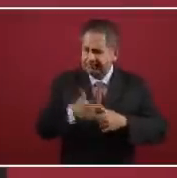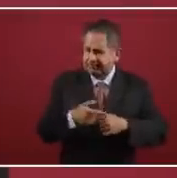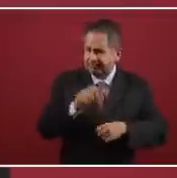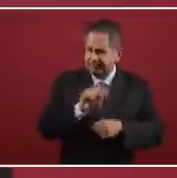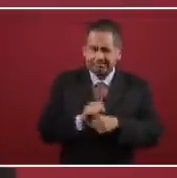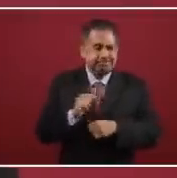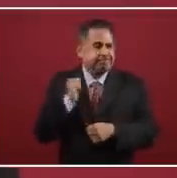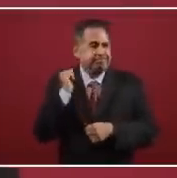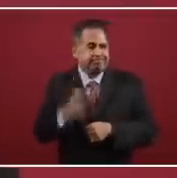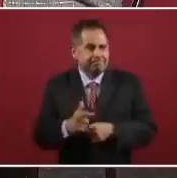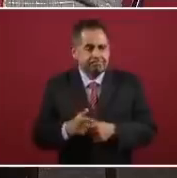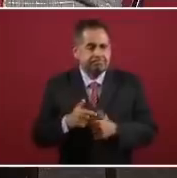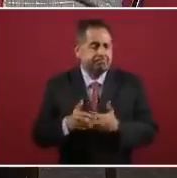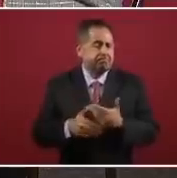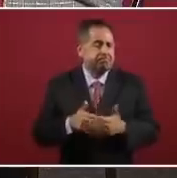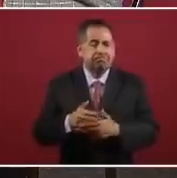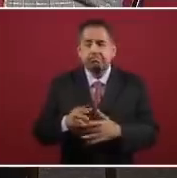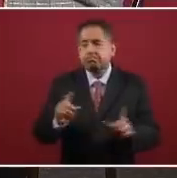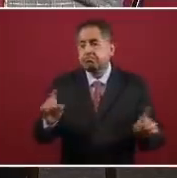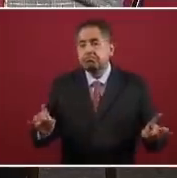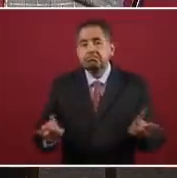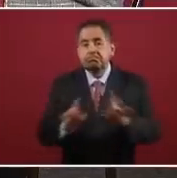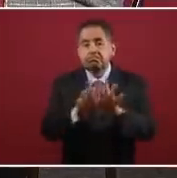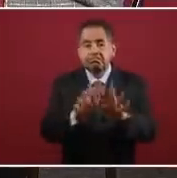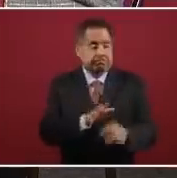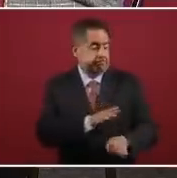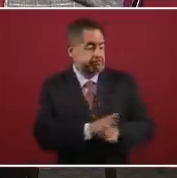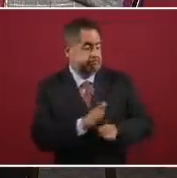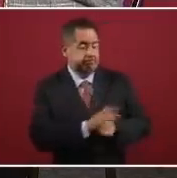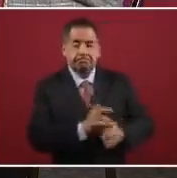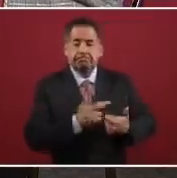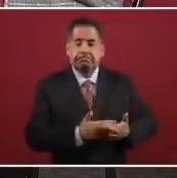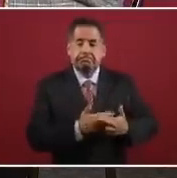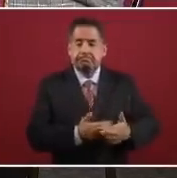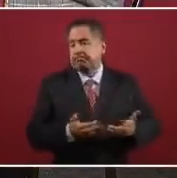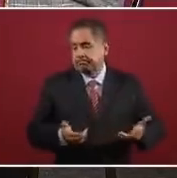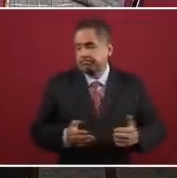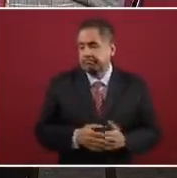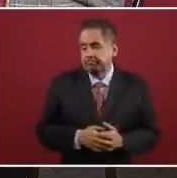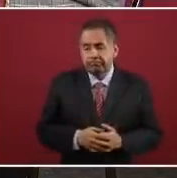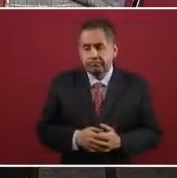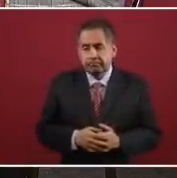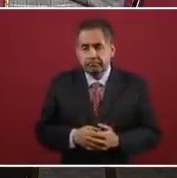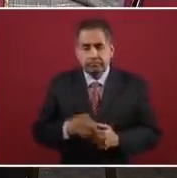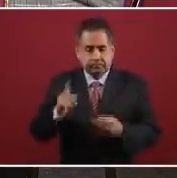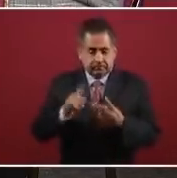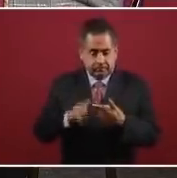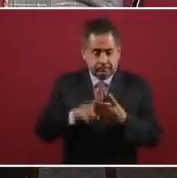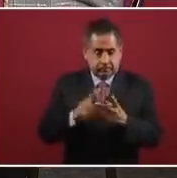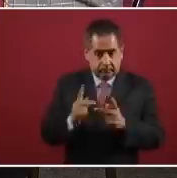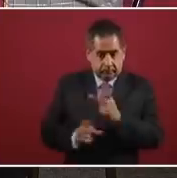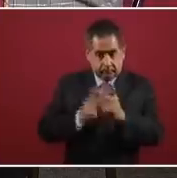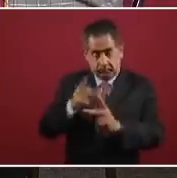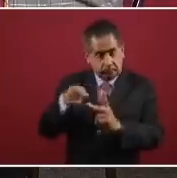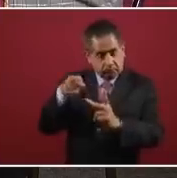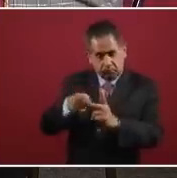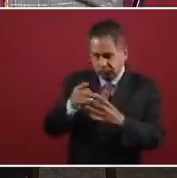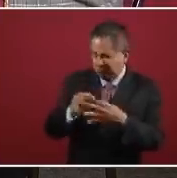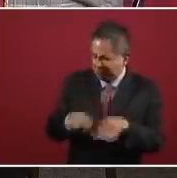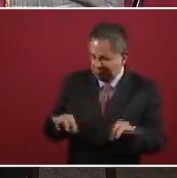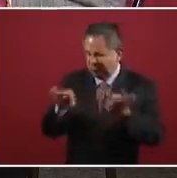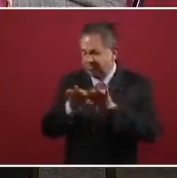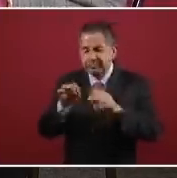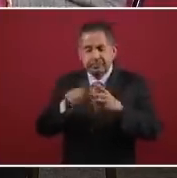contingencia ellos mismos puedan hacerse frente a esta. Y el tema del crédito, que es tan importante precisamente porque